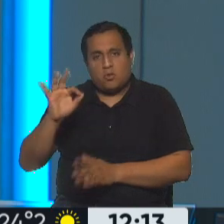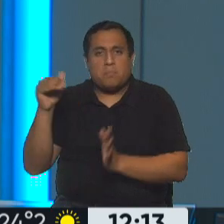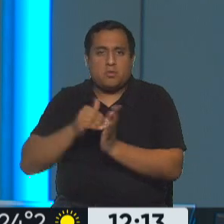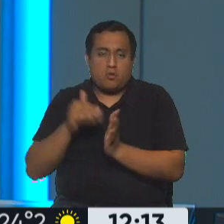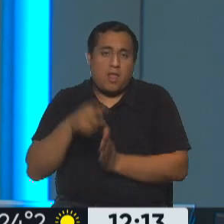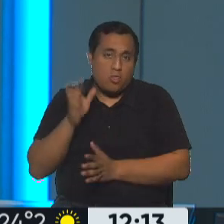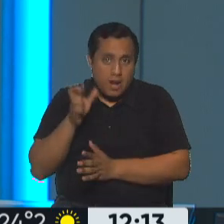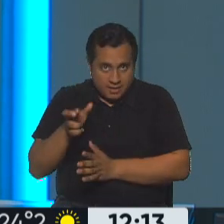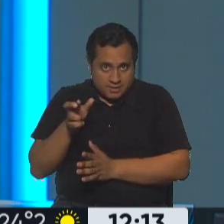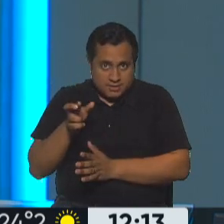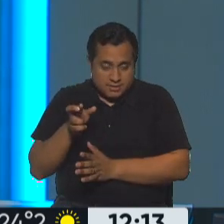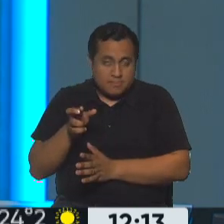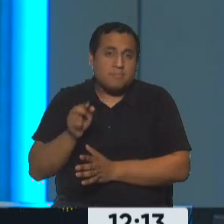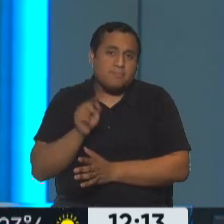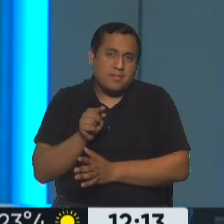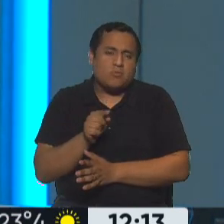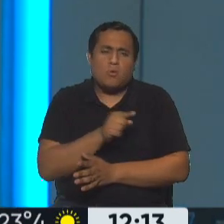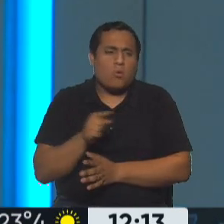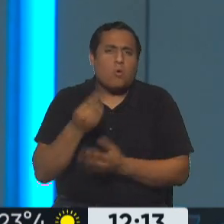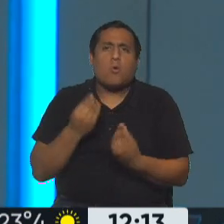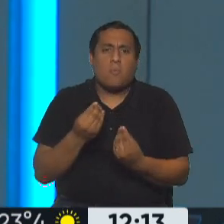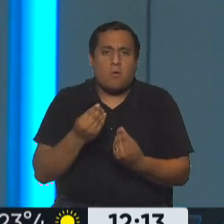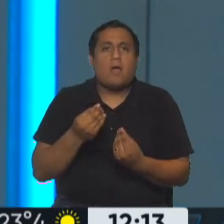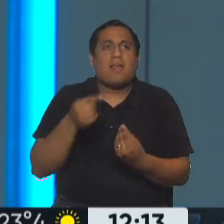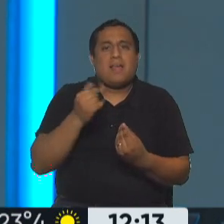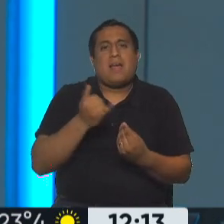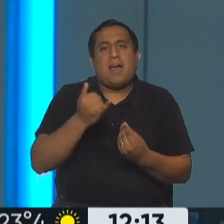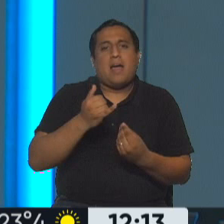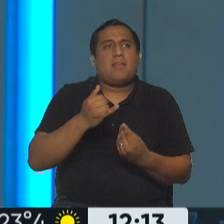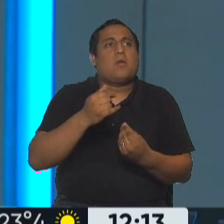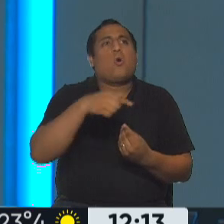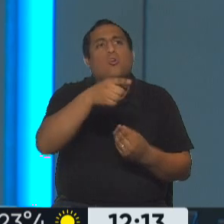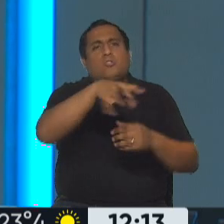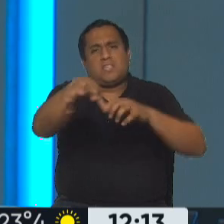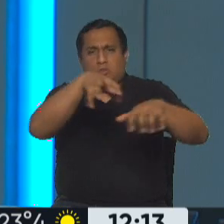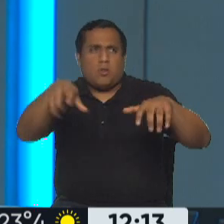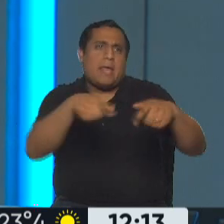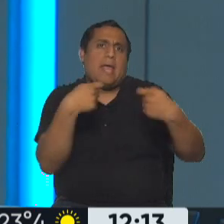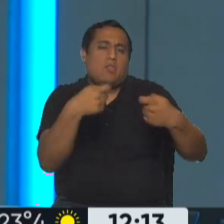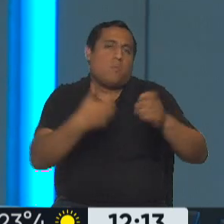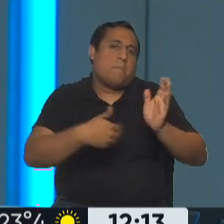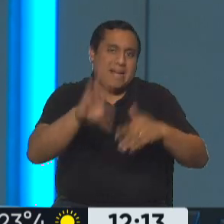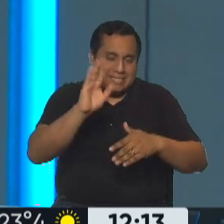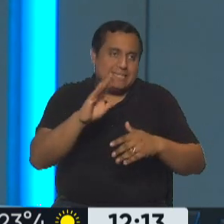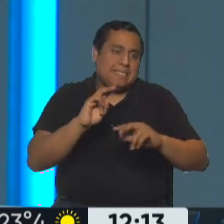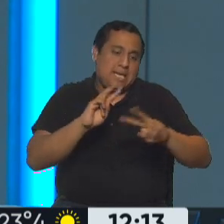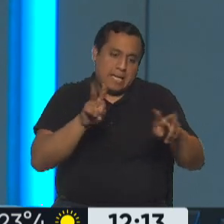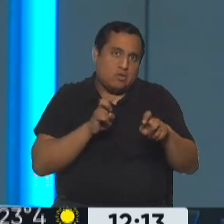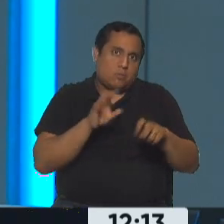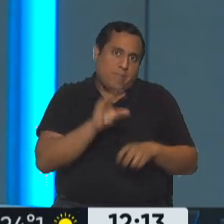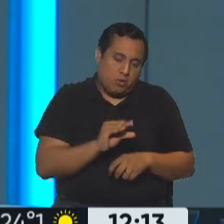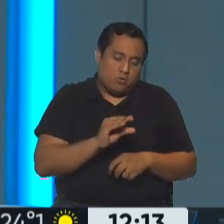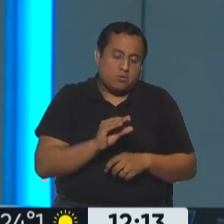dólares. Recordemos que esto se compensa con un déficit que hay en el resto de los sectores del comercio exterior. El otro